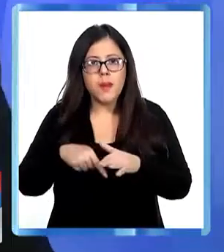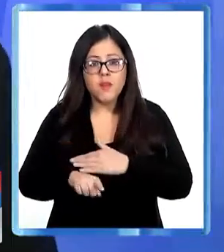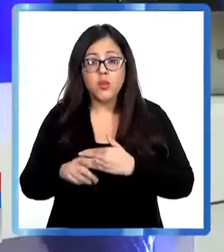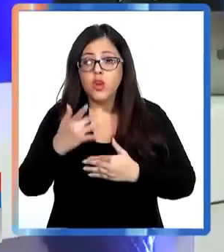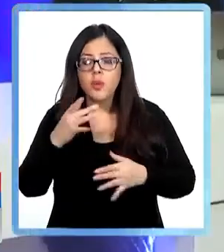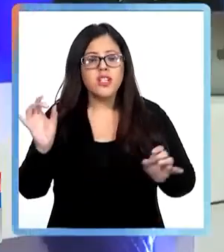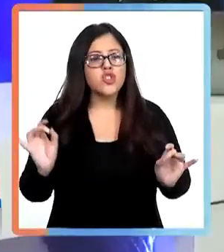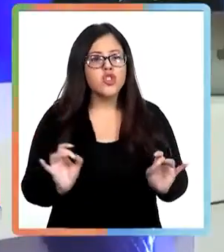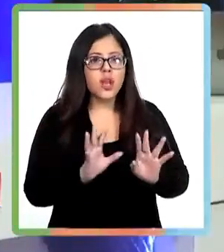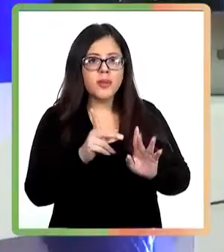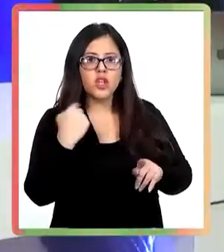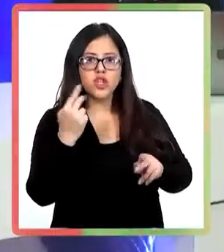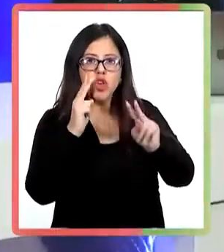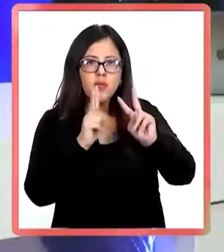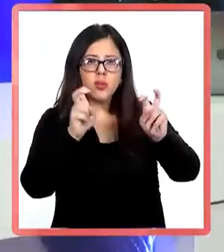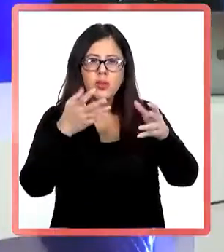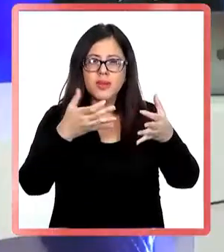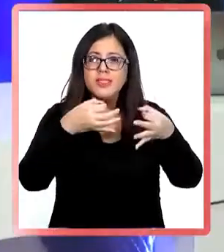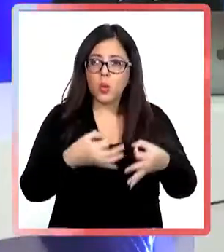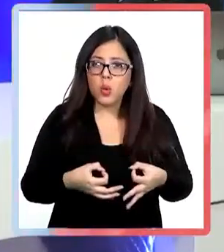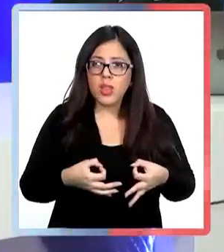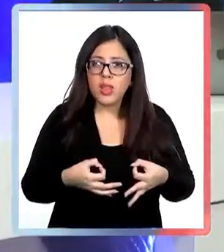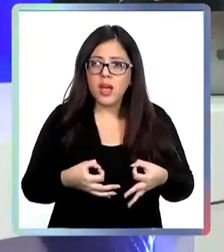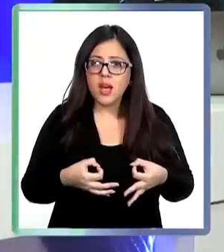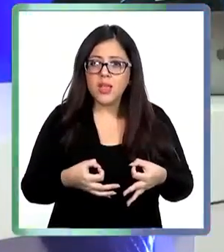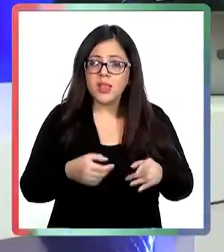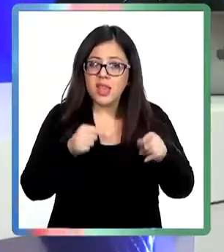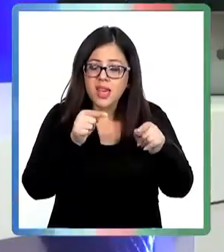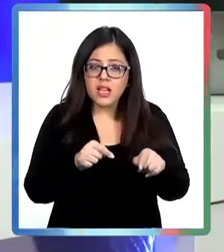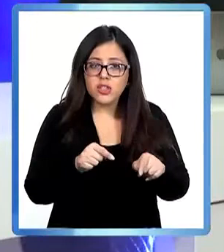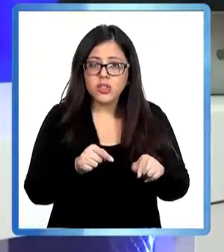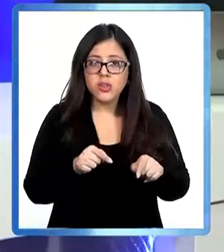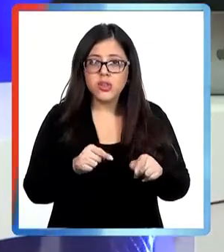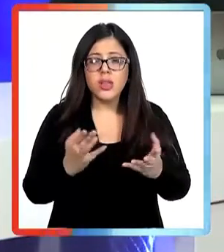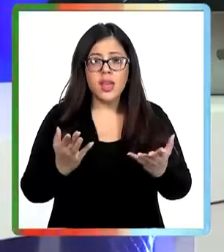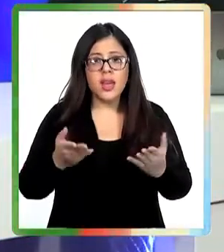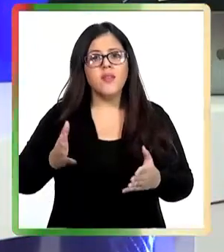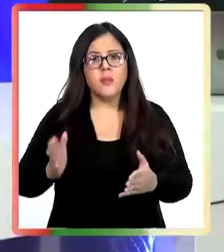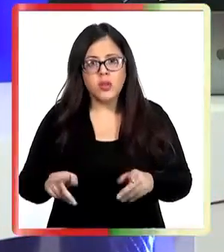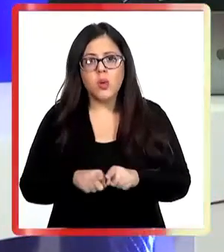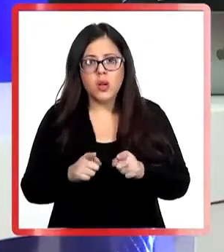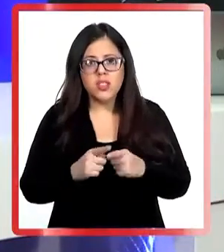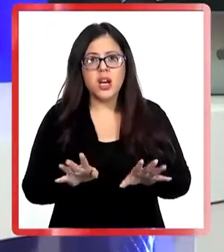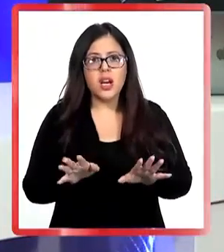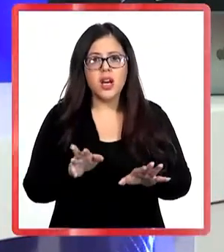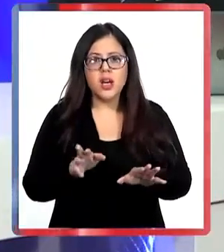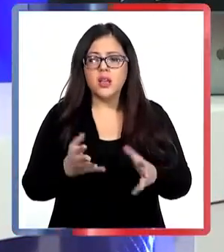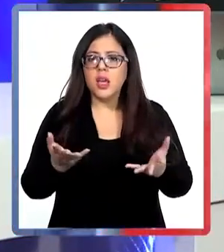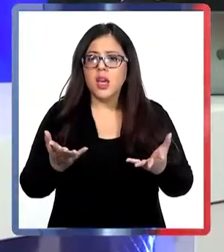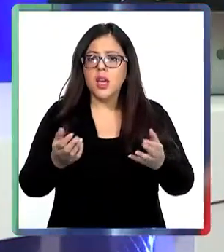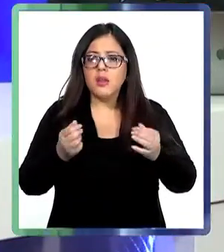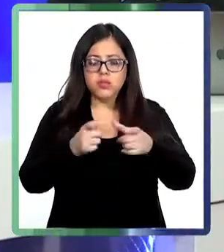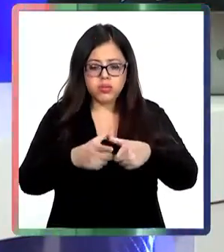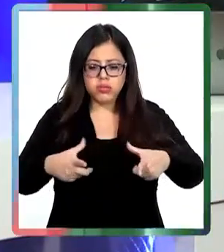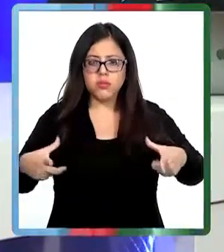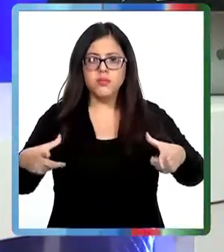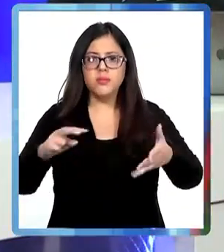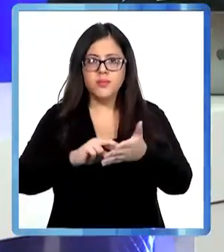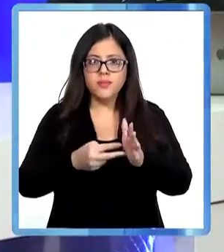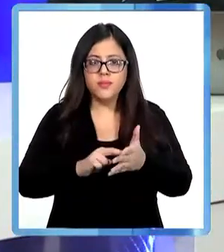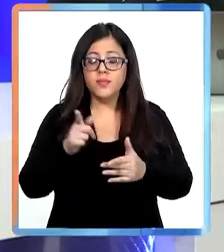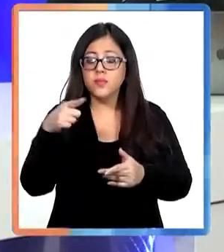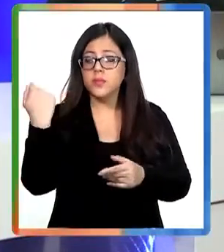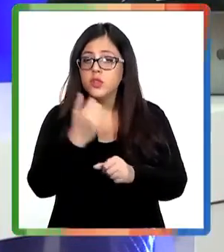Porque si solamente abordamos la lógica de la seguridad, si solamente abordamos eso, vamos a seguir replicándolo y el conflicto se extiende. Nosotros no